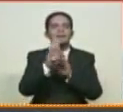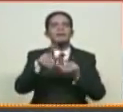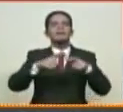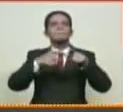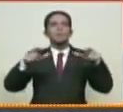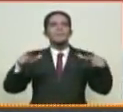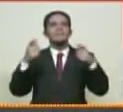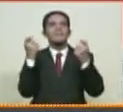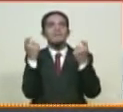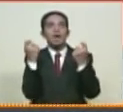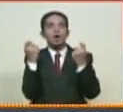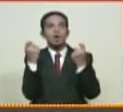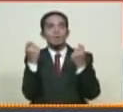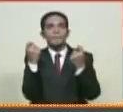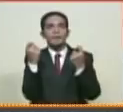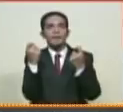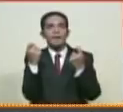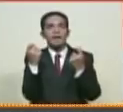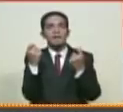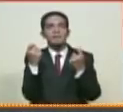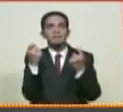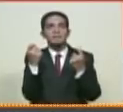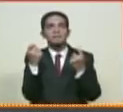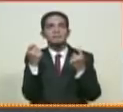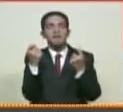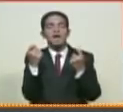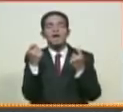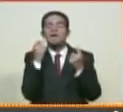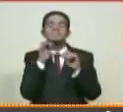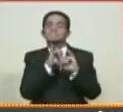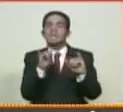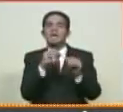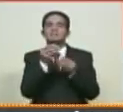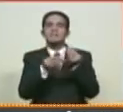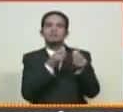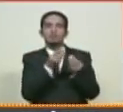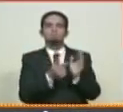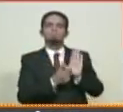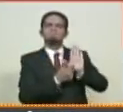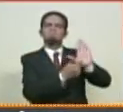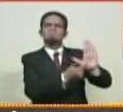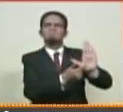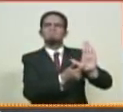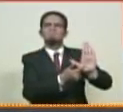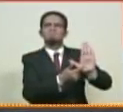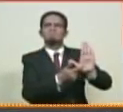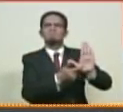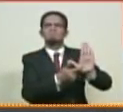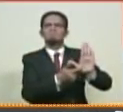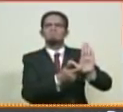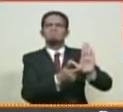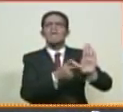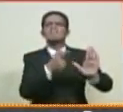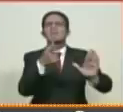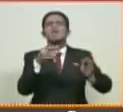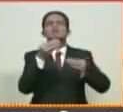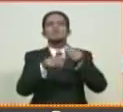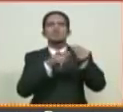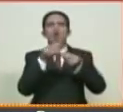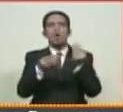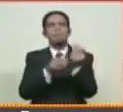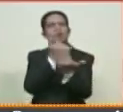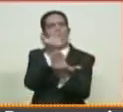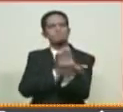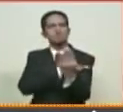prosperidad económica, se hizo una presentación de lo que ha significado la columna vertebral del programa